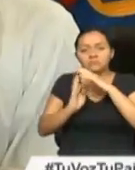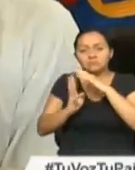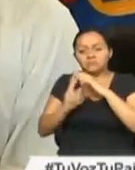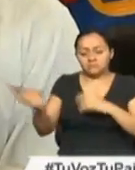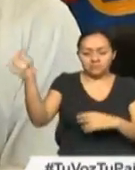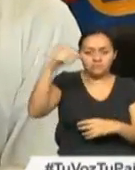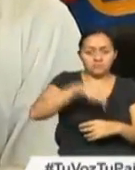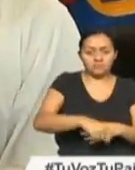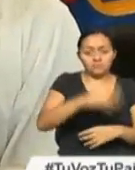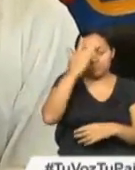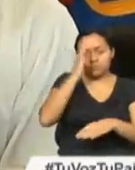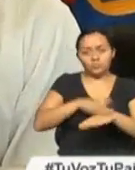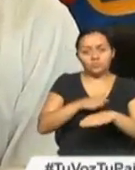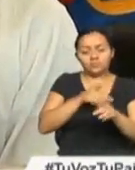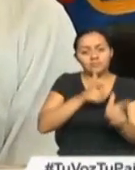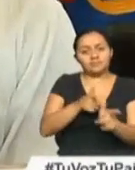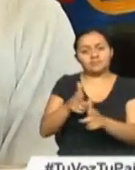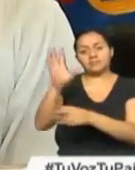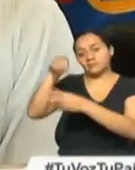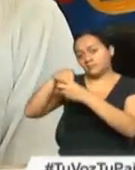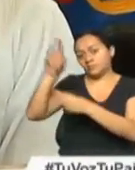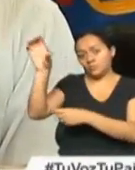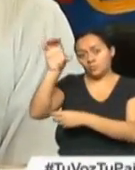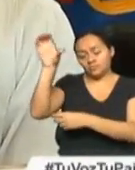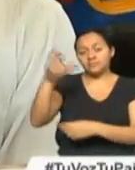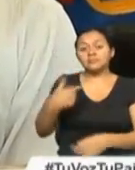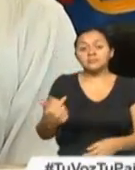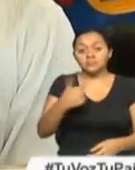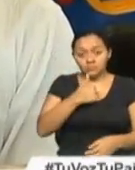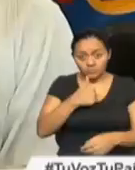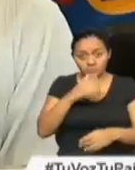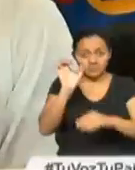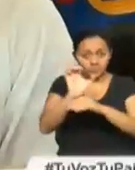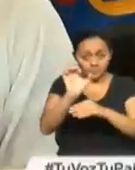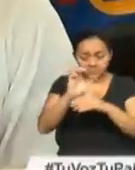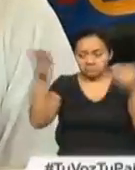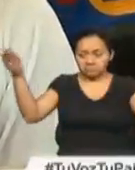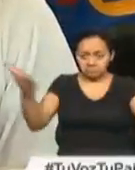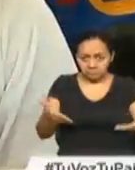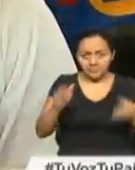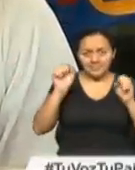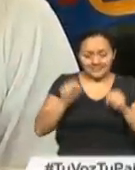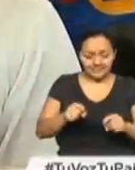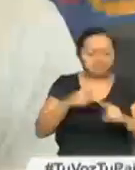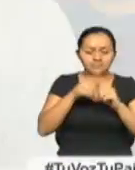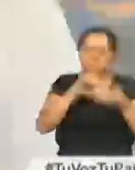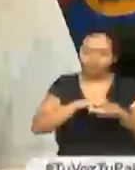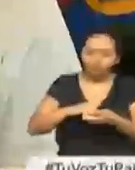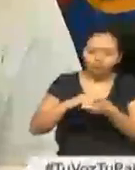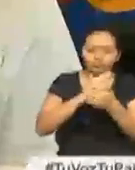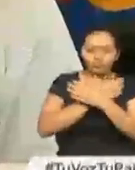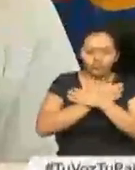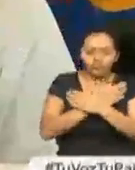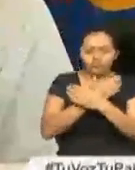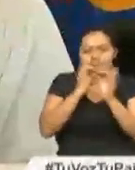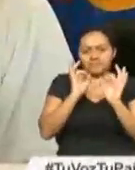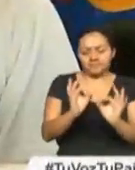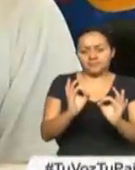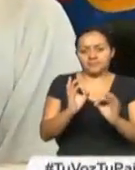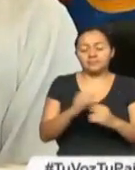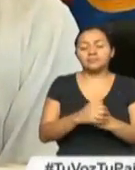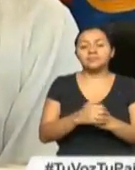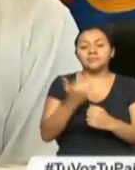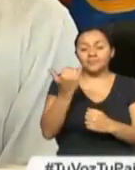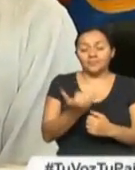fin. Nuestra política para acoger refugiados está motivada por un espíritu de solidaridad. Hoy nos